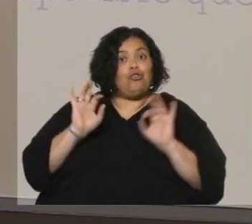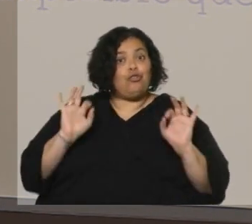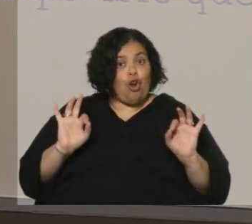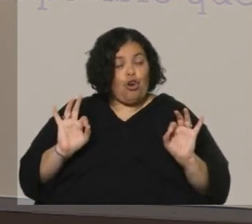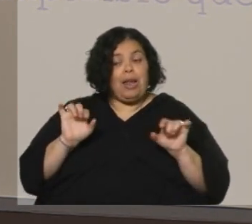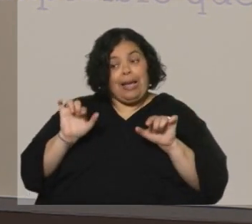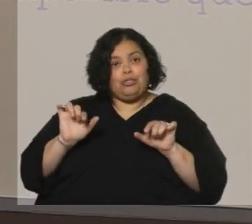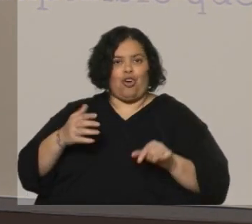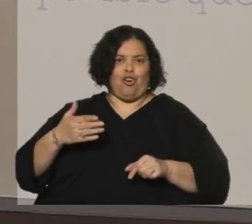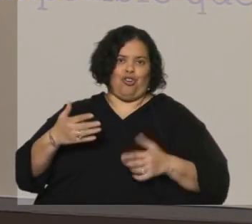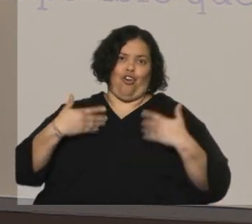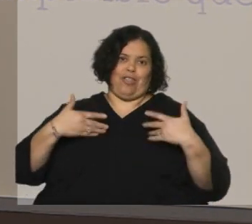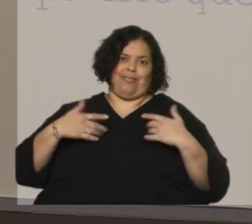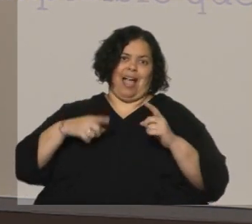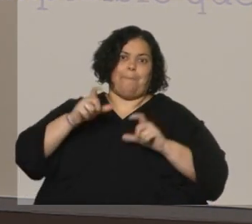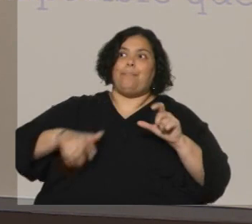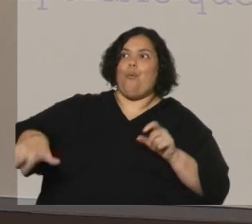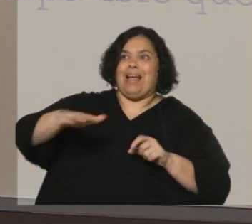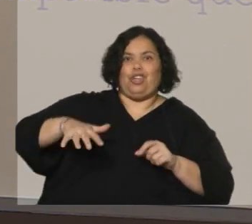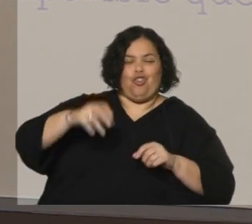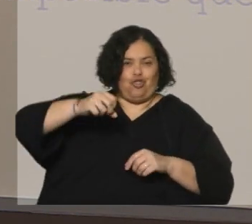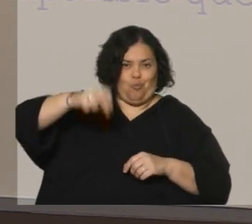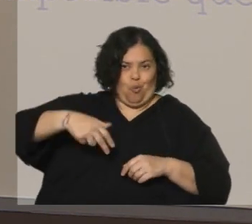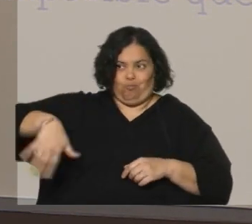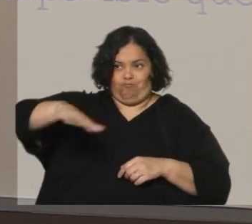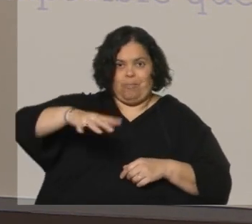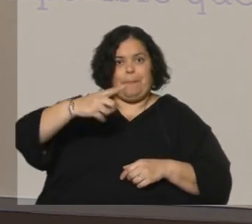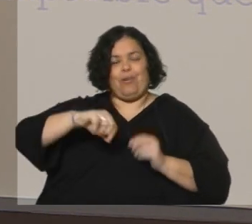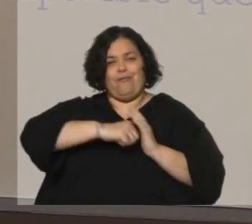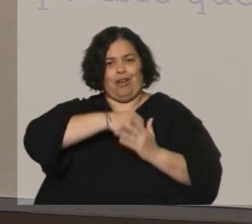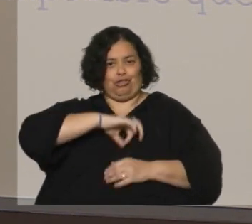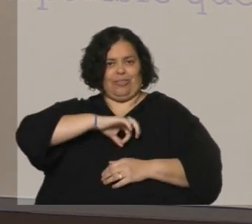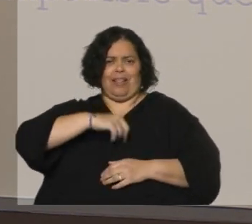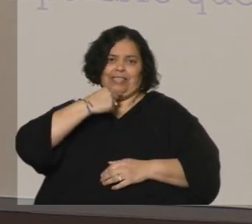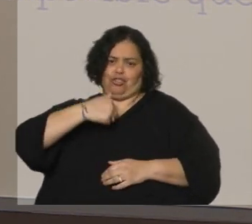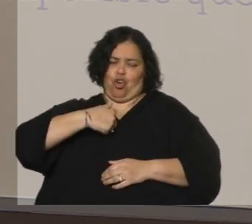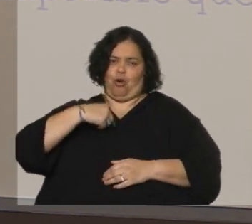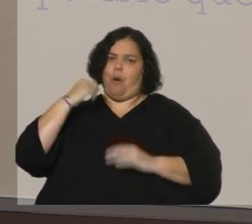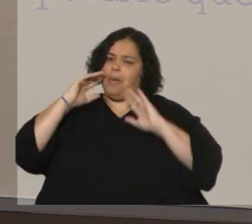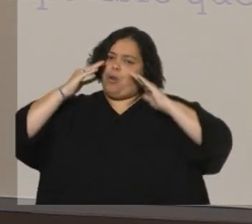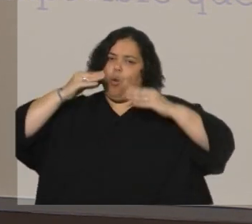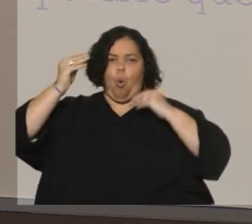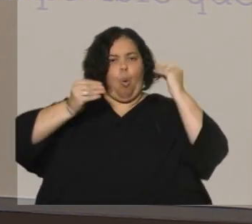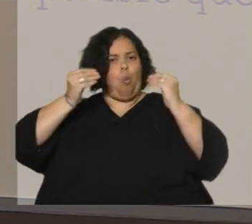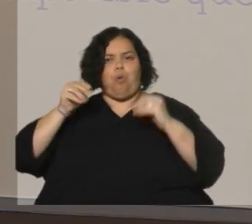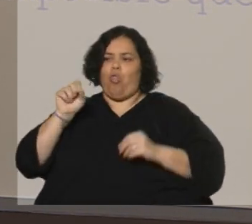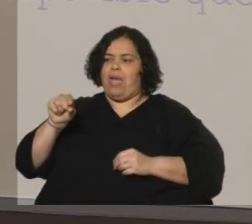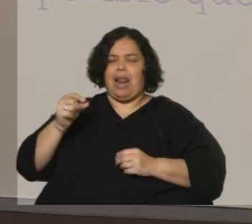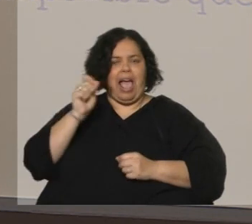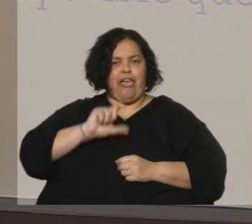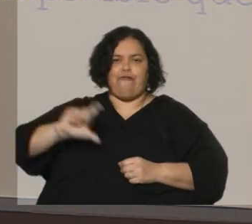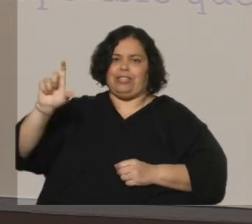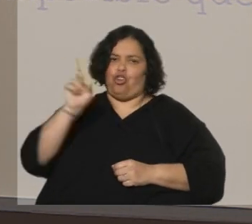contenta otra parte de la población no y viene el B centr dice No yo me tengo que ocupar de la inflación este y no del tipo de cambio